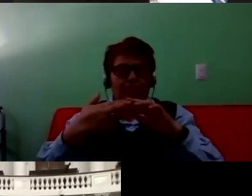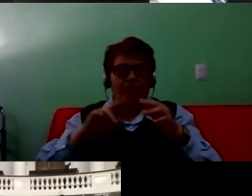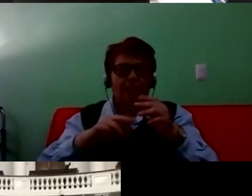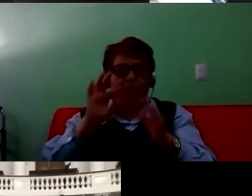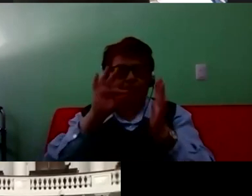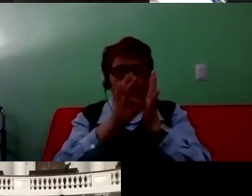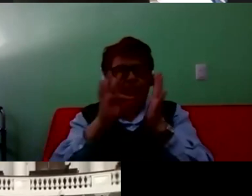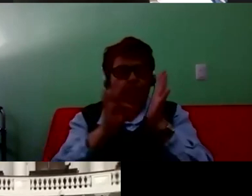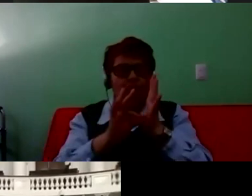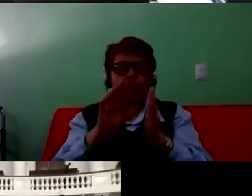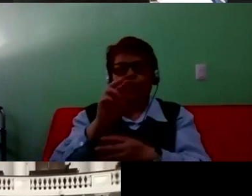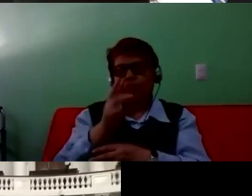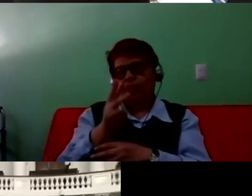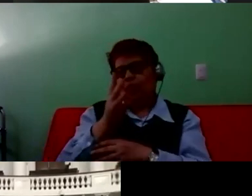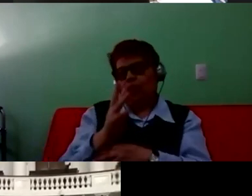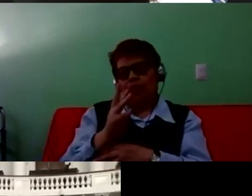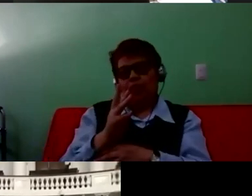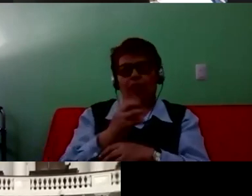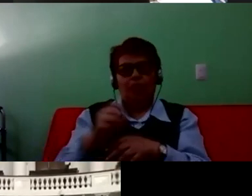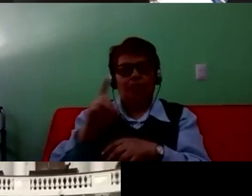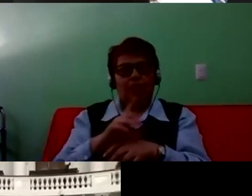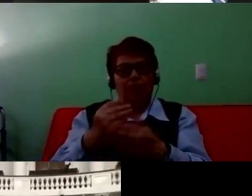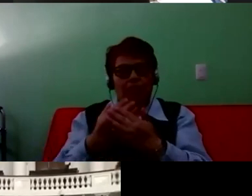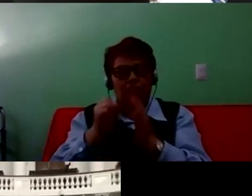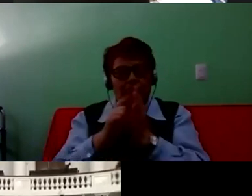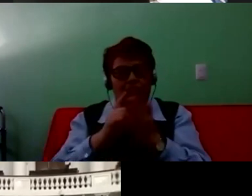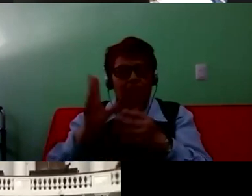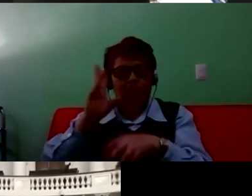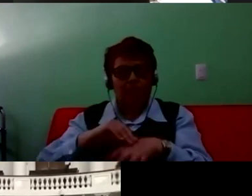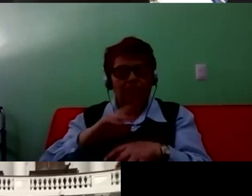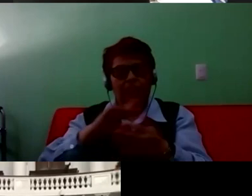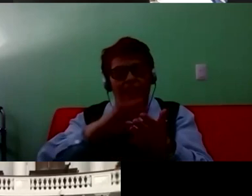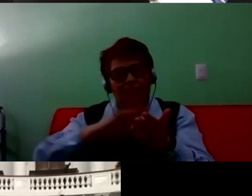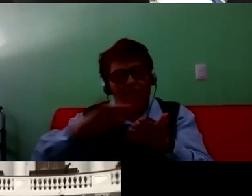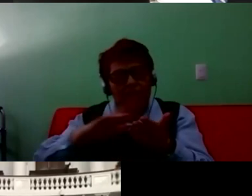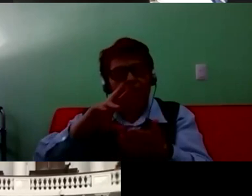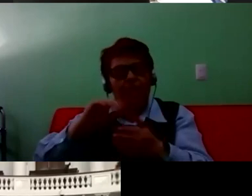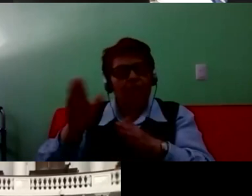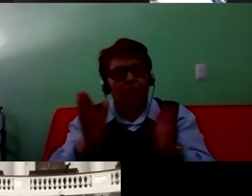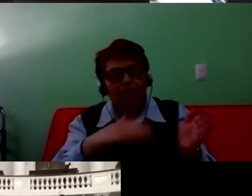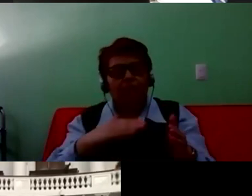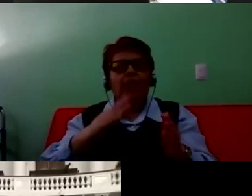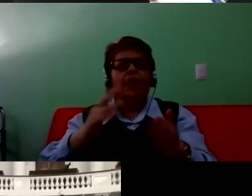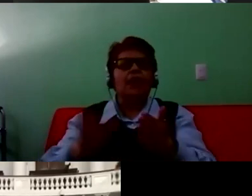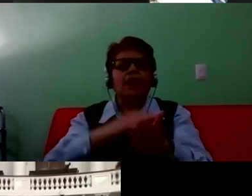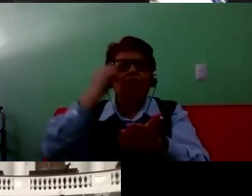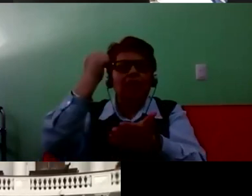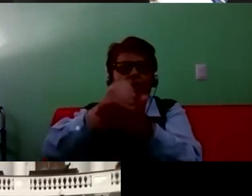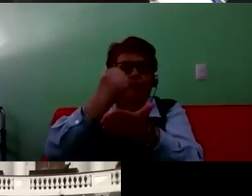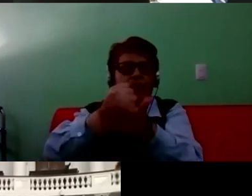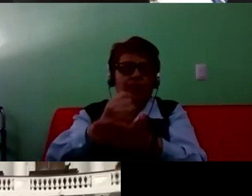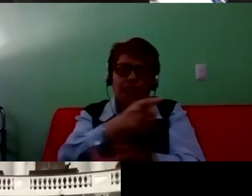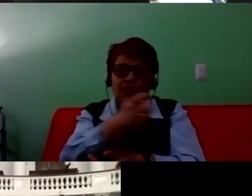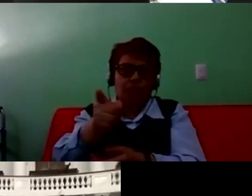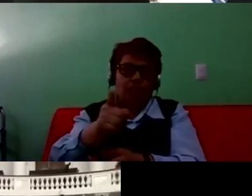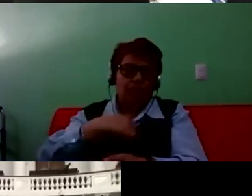puntos 3 y 4 del orden del día, solicitaría se pueda dispensar su lectura y proceder a su aprobación, si así lo